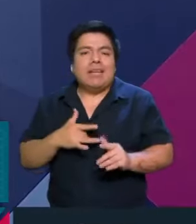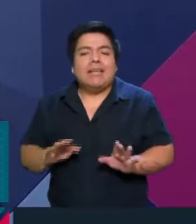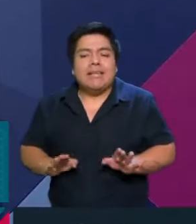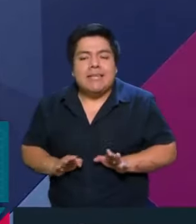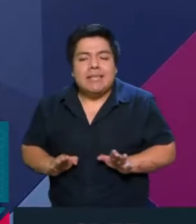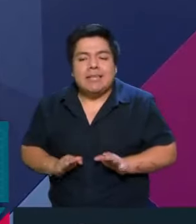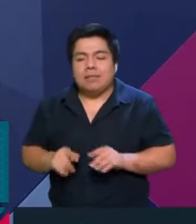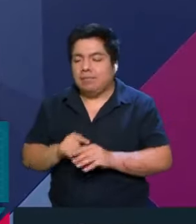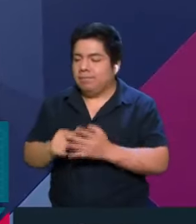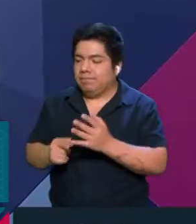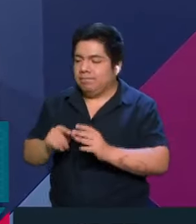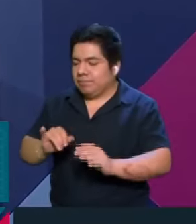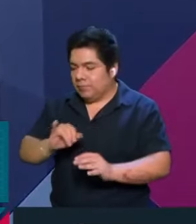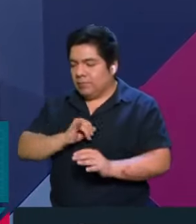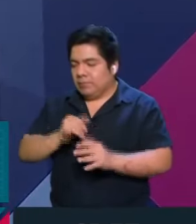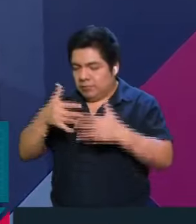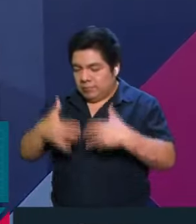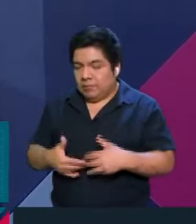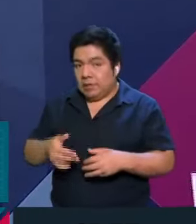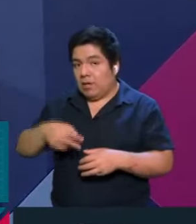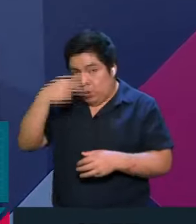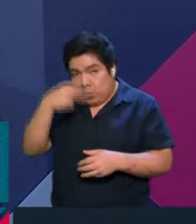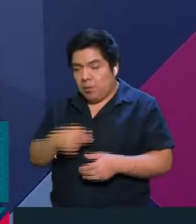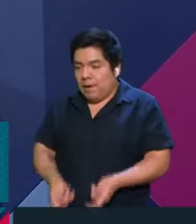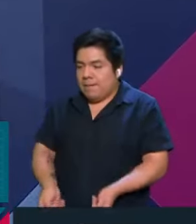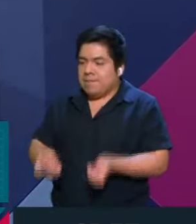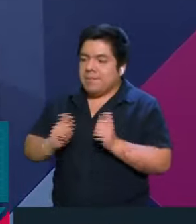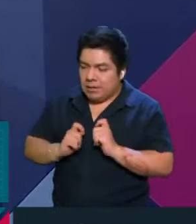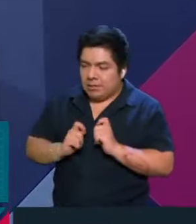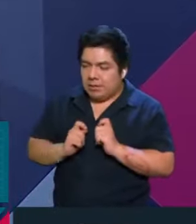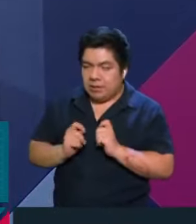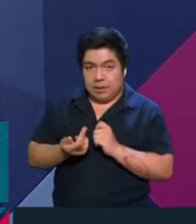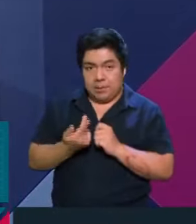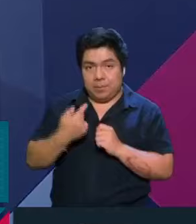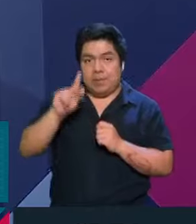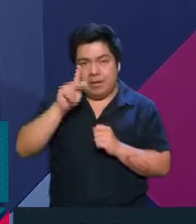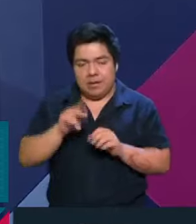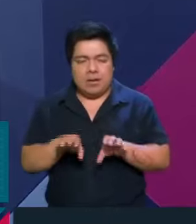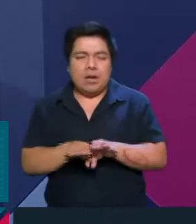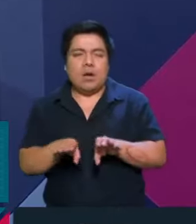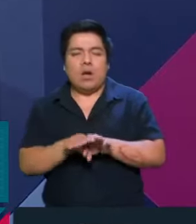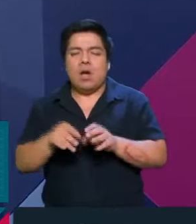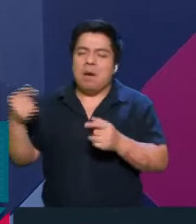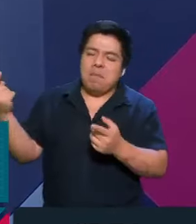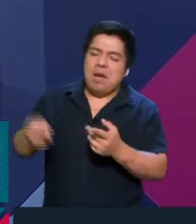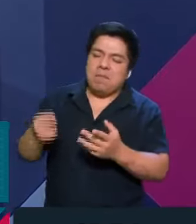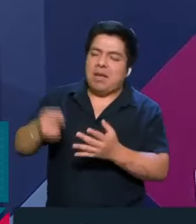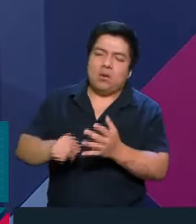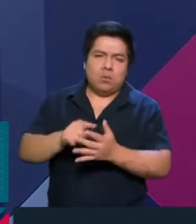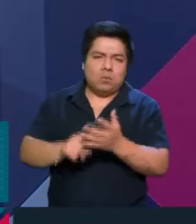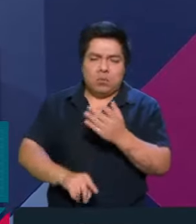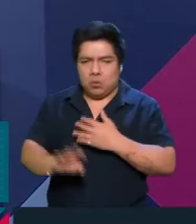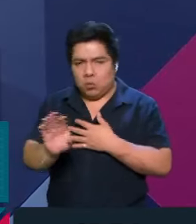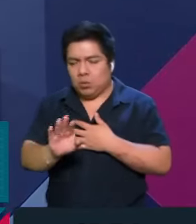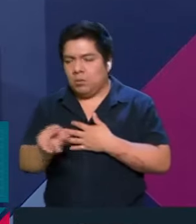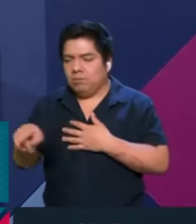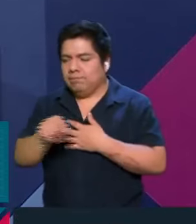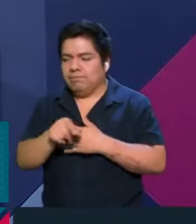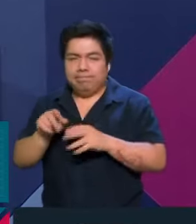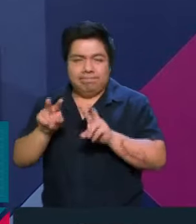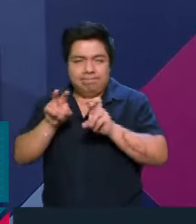de dar identidad a lo mexicano, pero en ello, lejos de la demagogia, de lo demagógico, se profundiza en